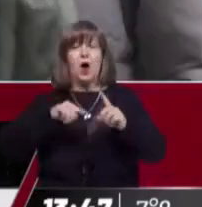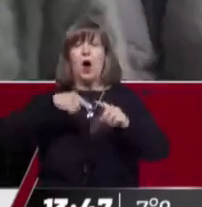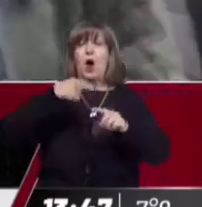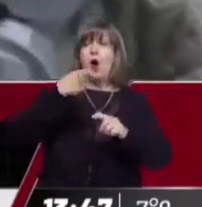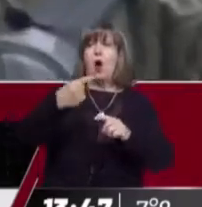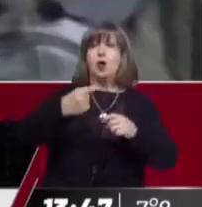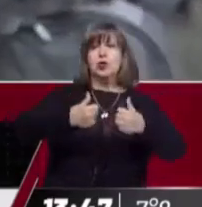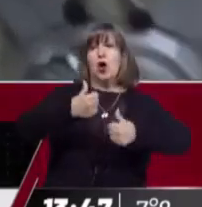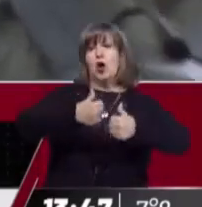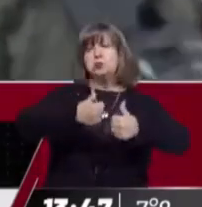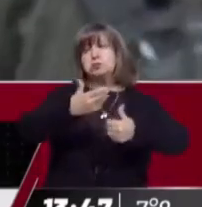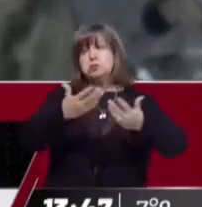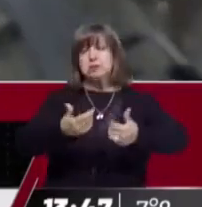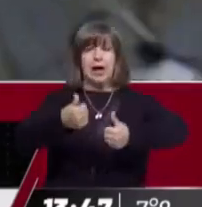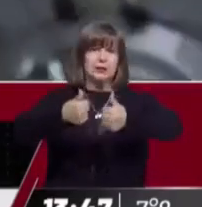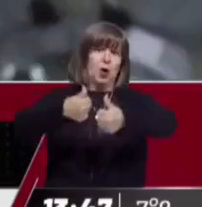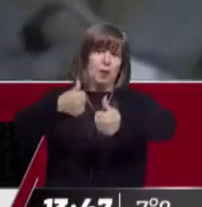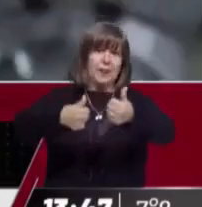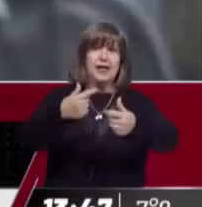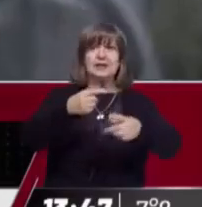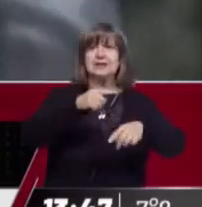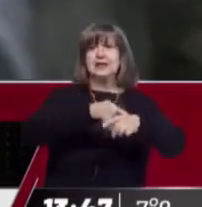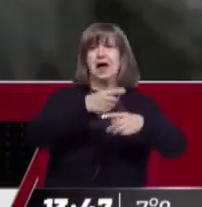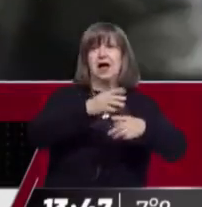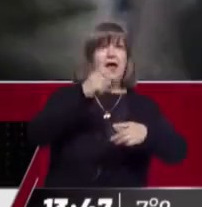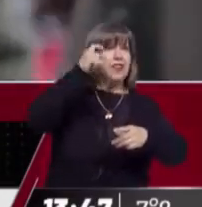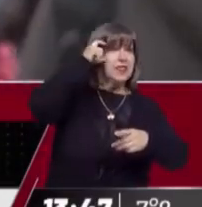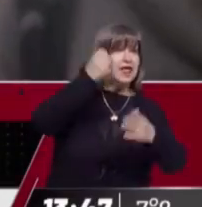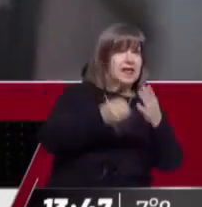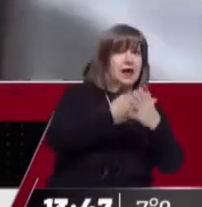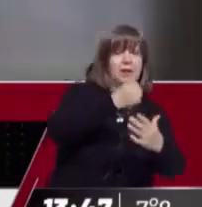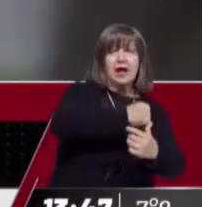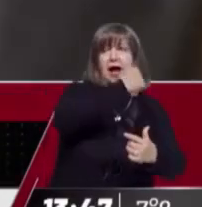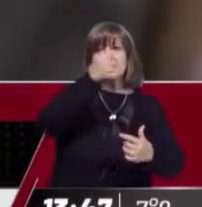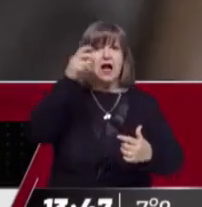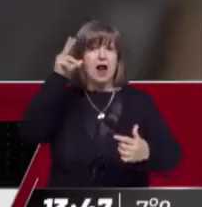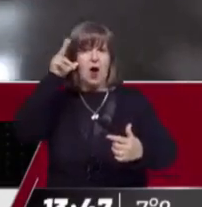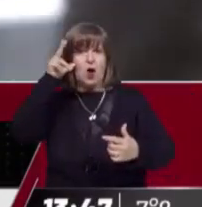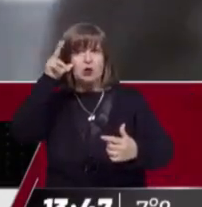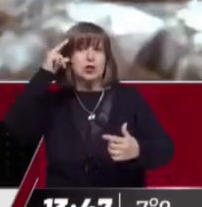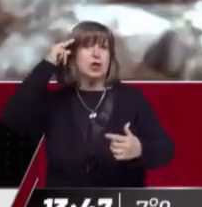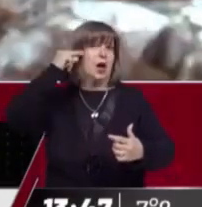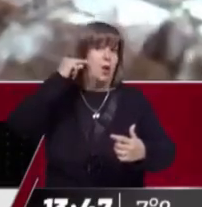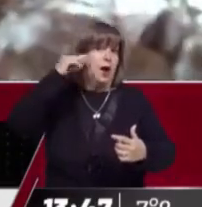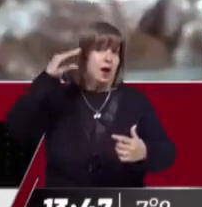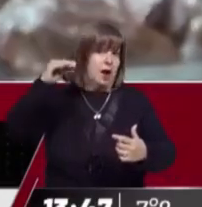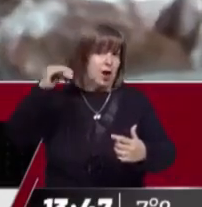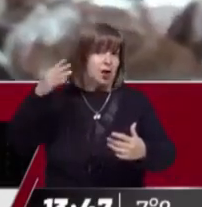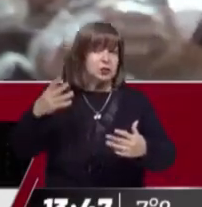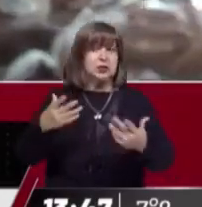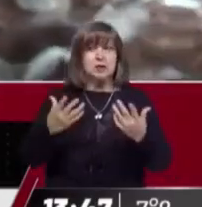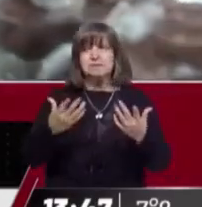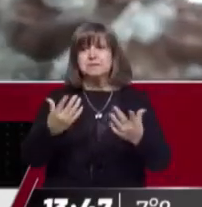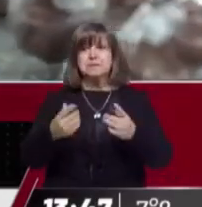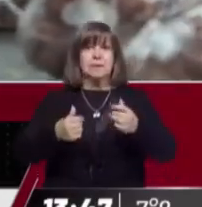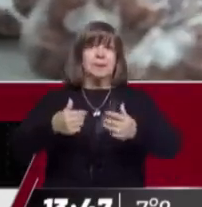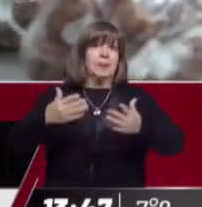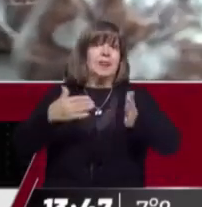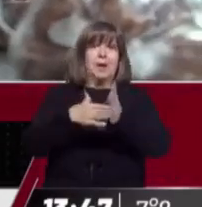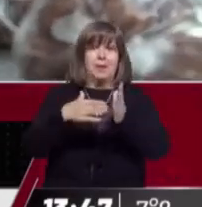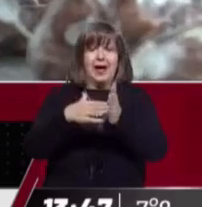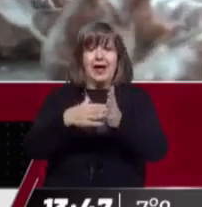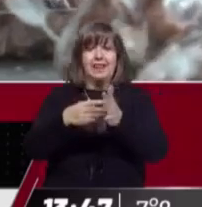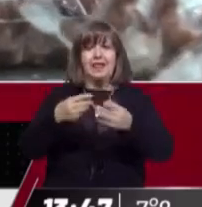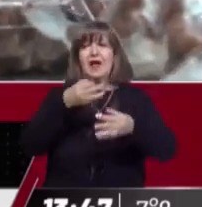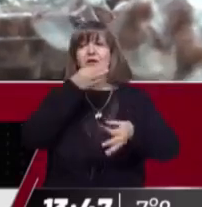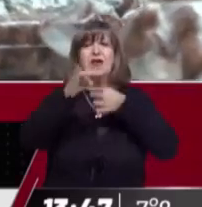compiten más son más competitivos y tienen de de las 10 de la mañana a las 20 21 horas este y que tienen que ver mucho